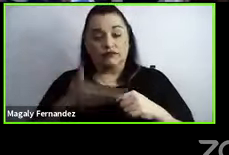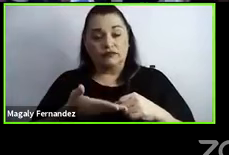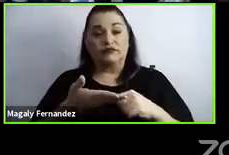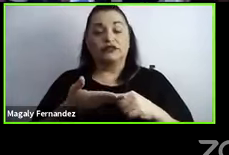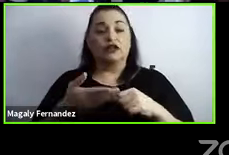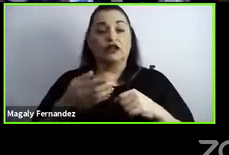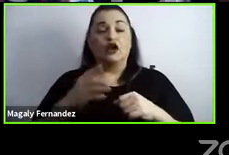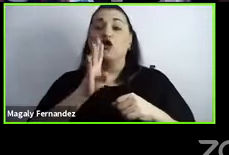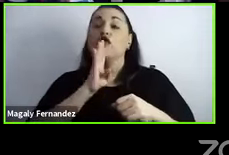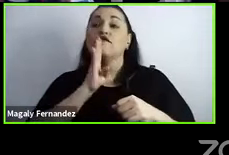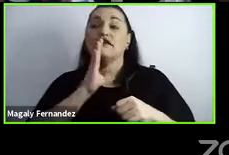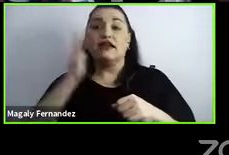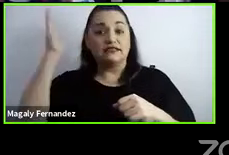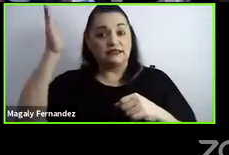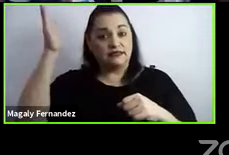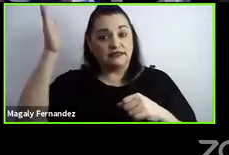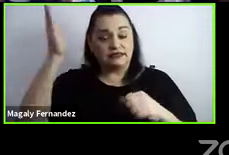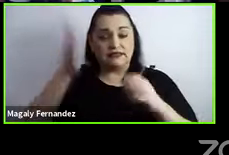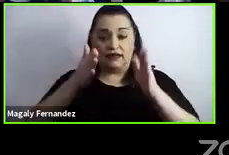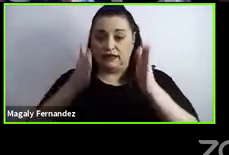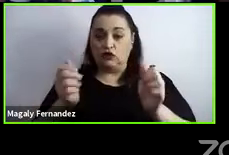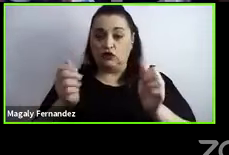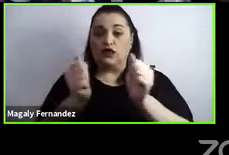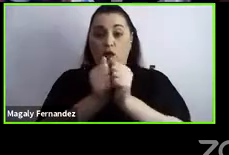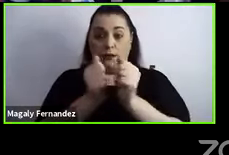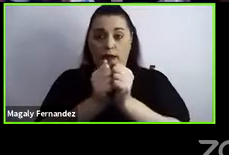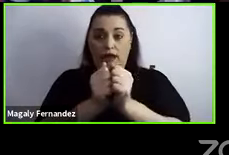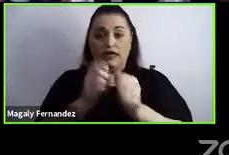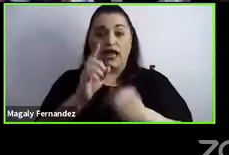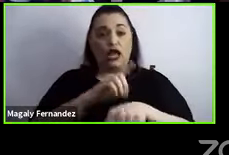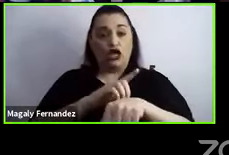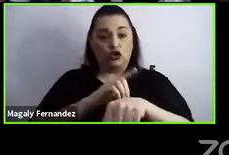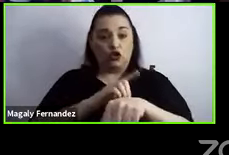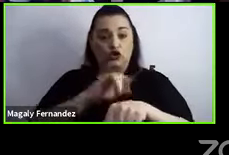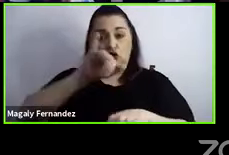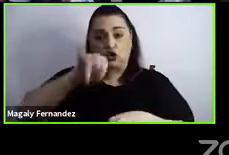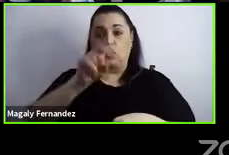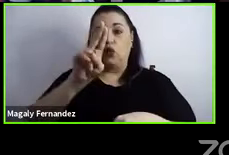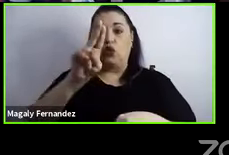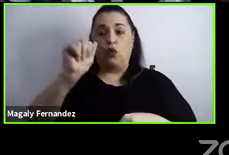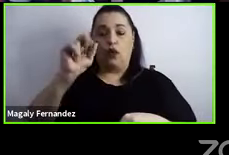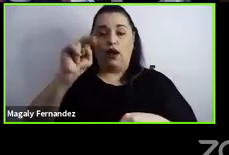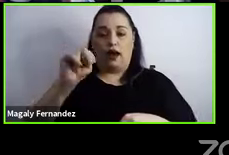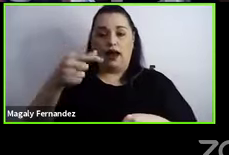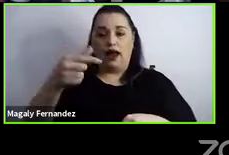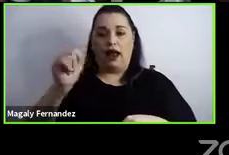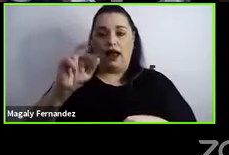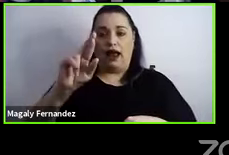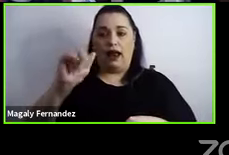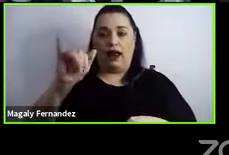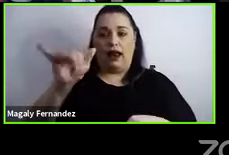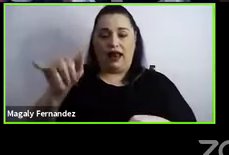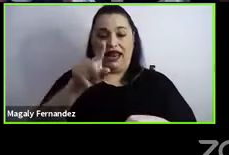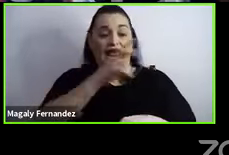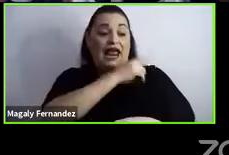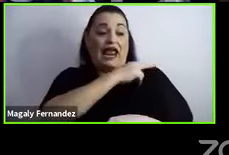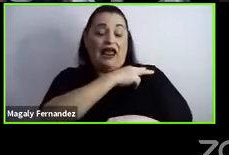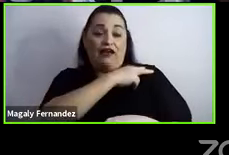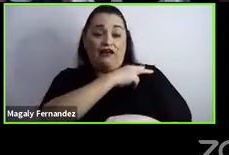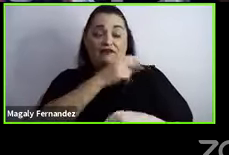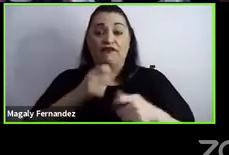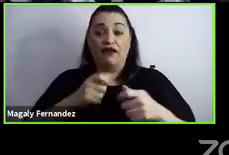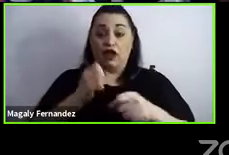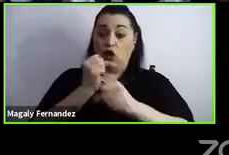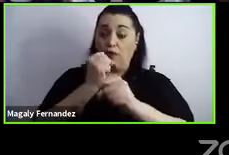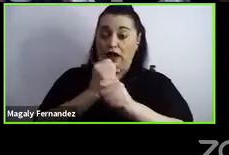estimado conferencista que nos acompaña el día de hoy, el doctor Juan Garay Amores, quien es jefe de cooperación en la delegación